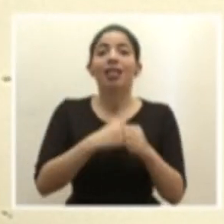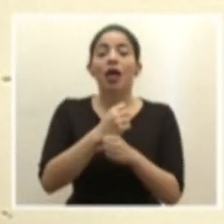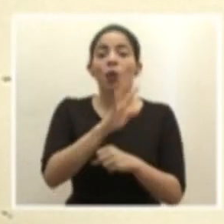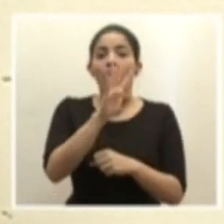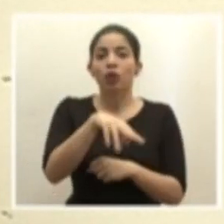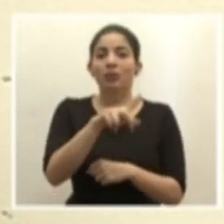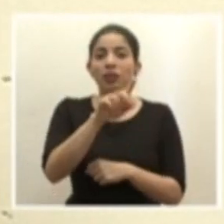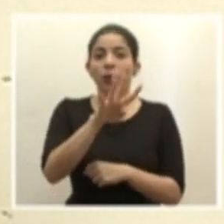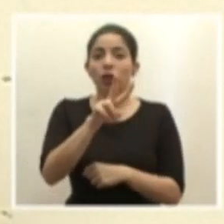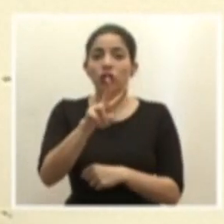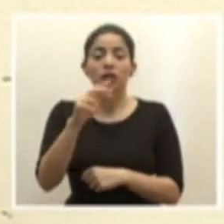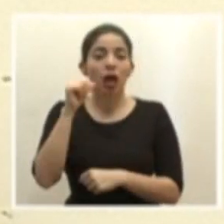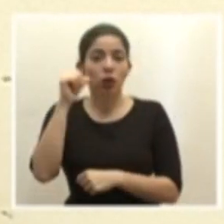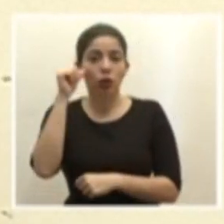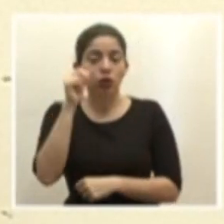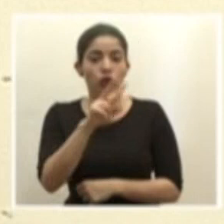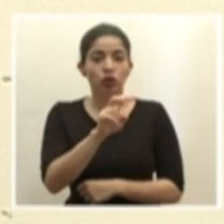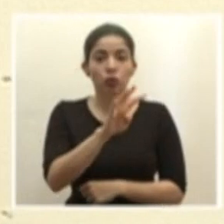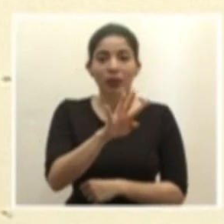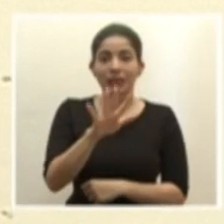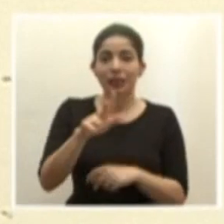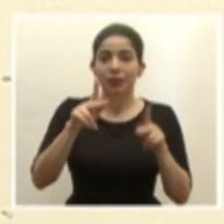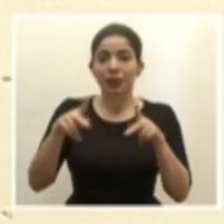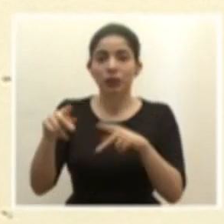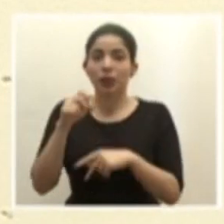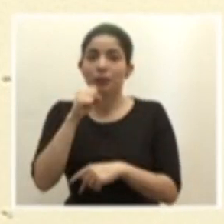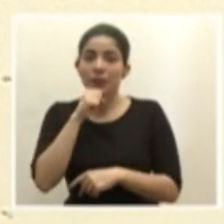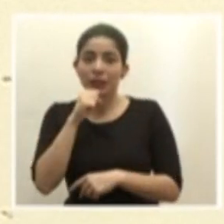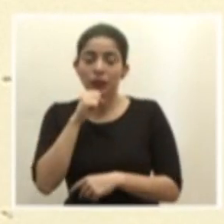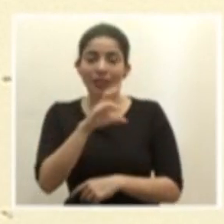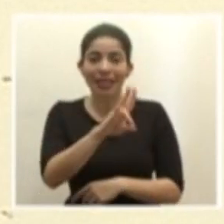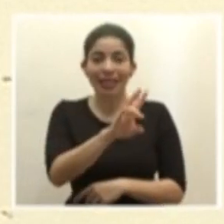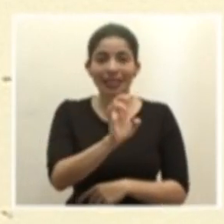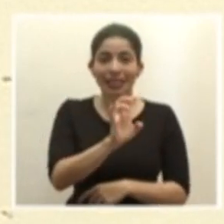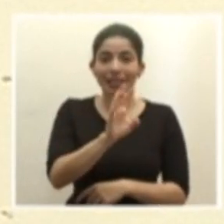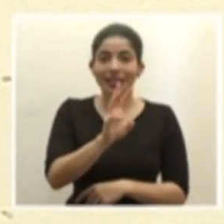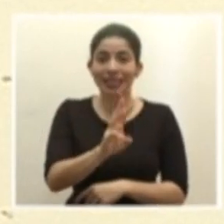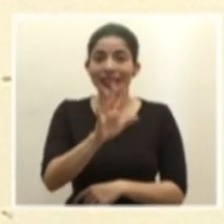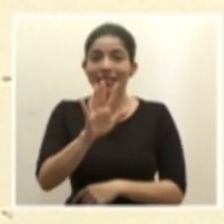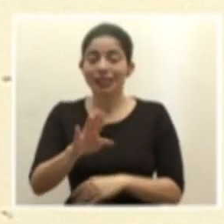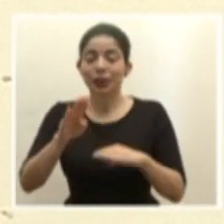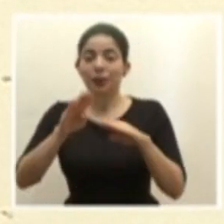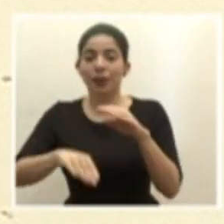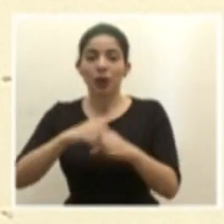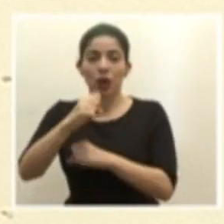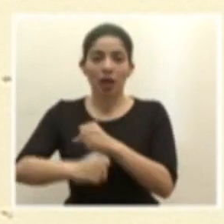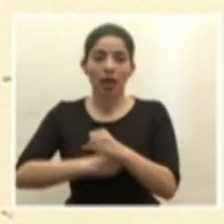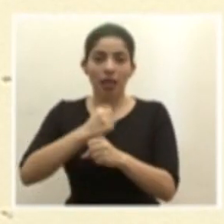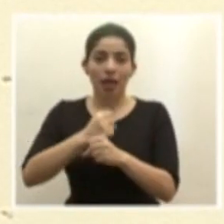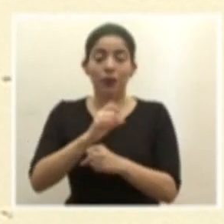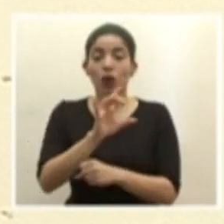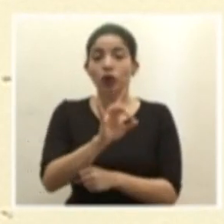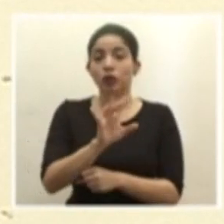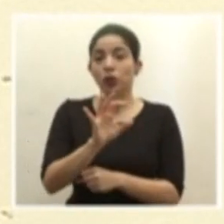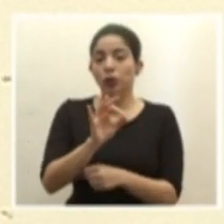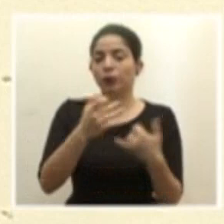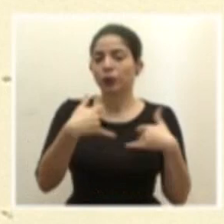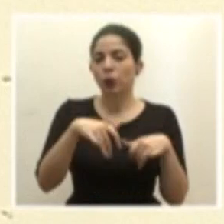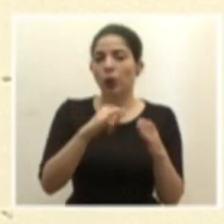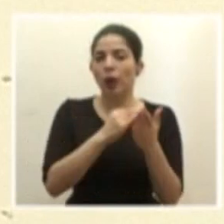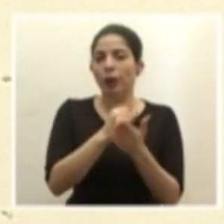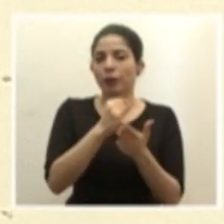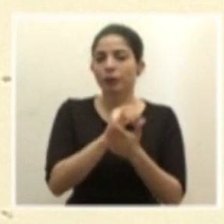4.142 adultos, 245 personas mayores, 765 menores de edad y 89 que están